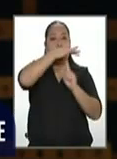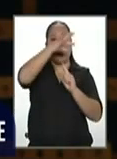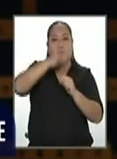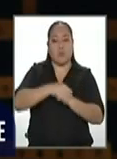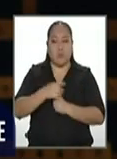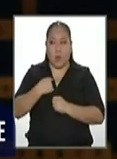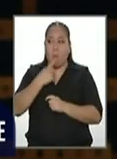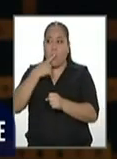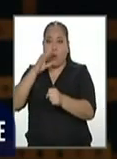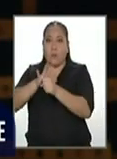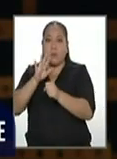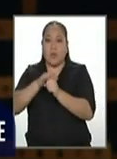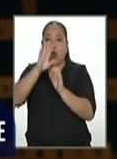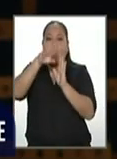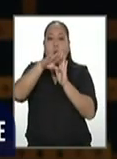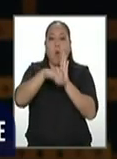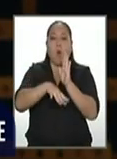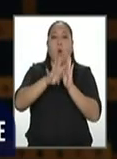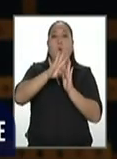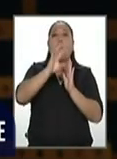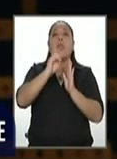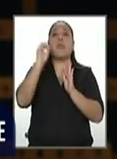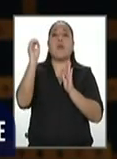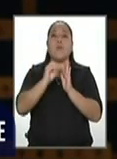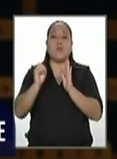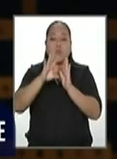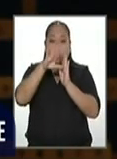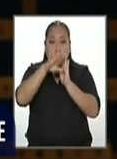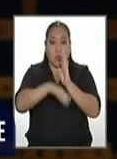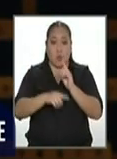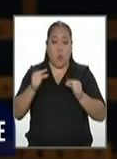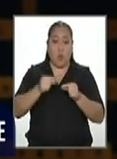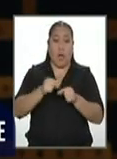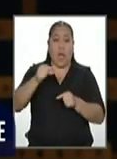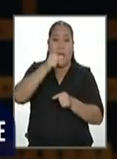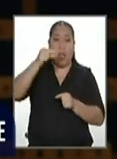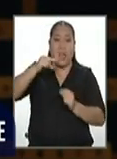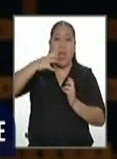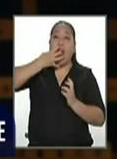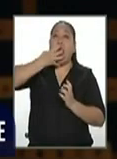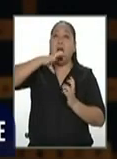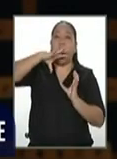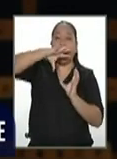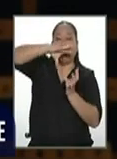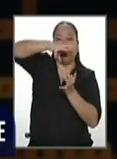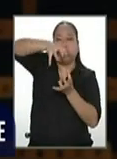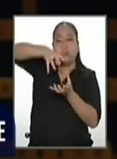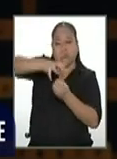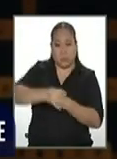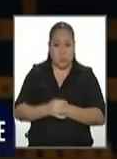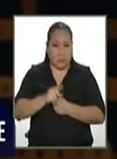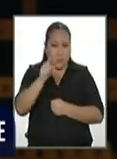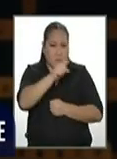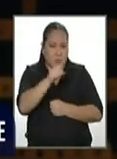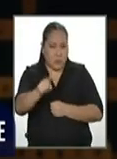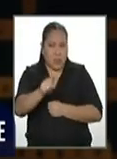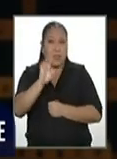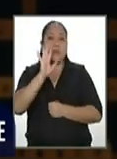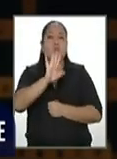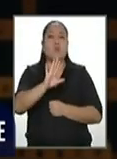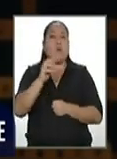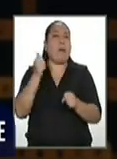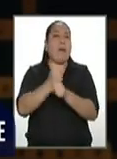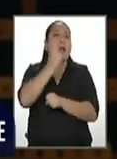reducir el 40% de la emisión de gases con efecto invernadero. ¿Tienen ustedes, en caso de un eventual gobierno de vuestros